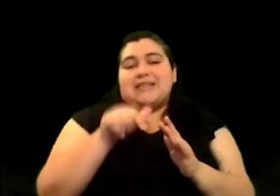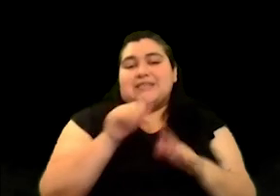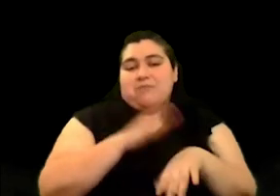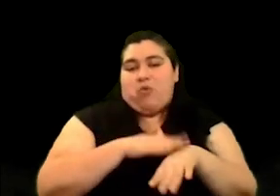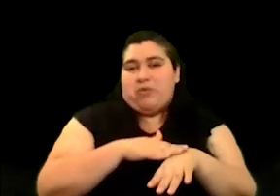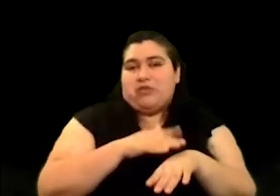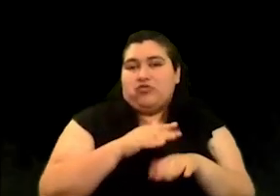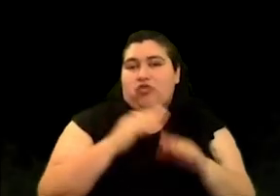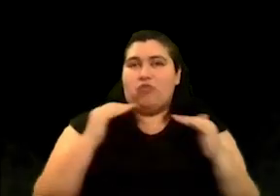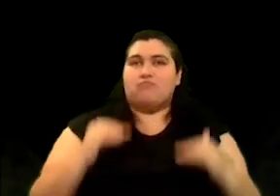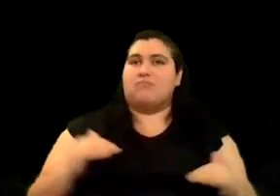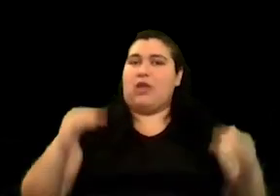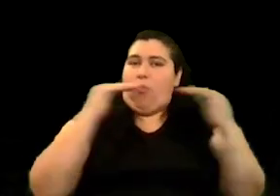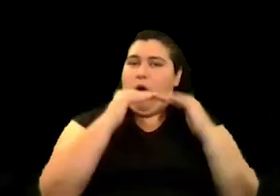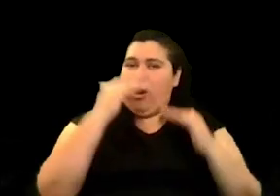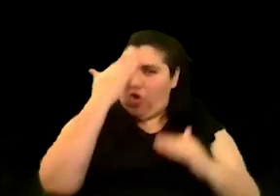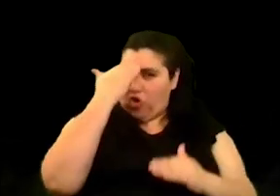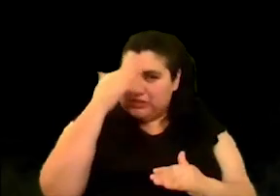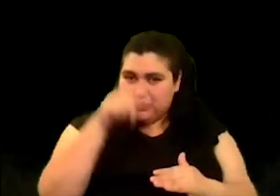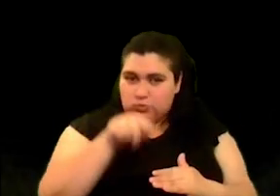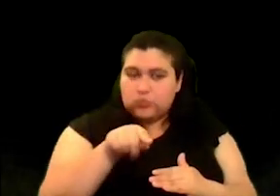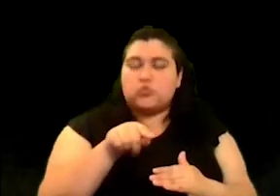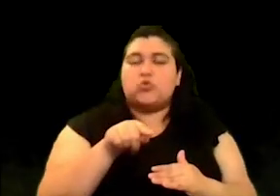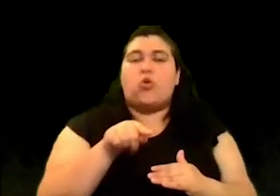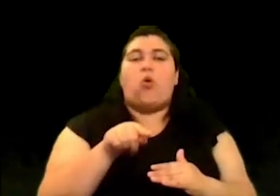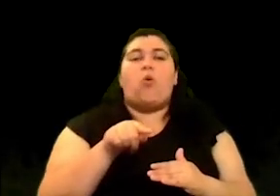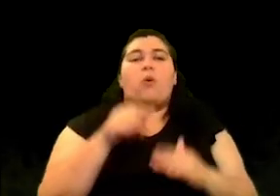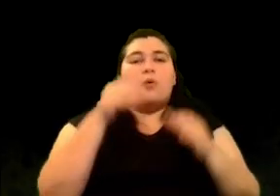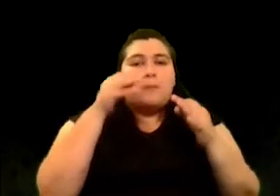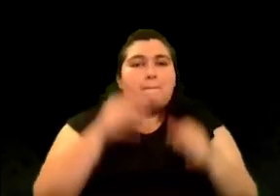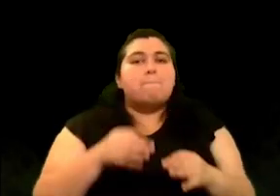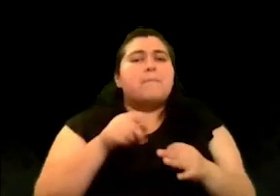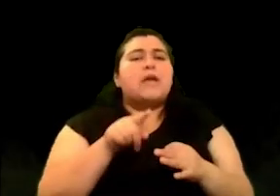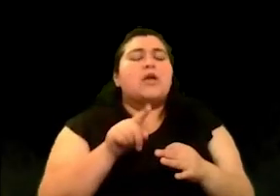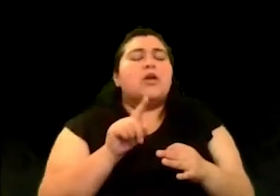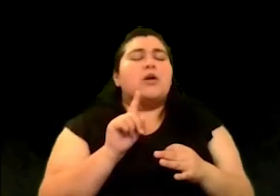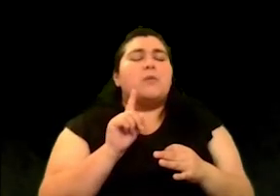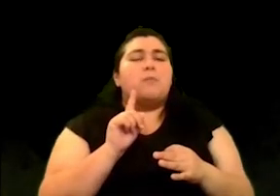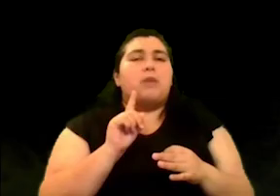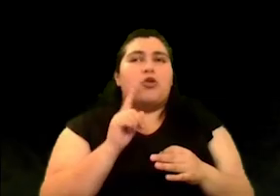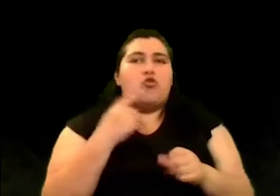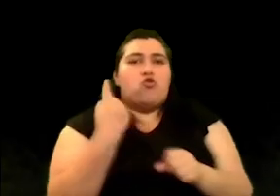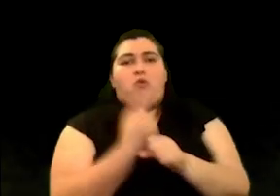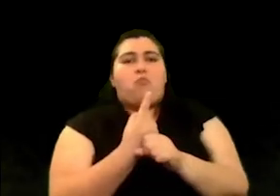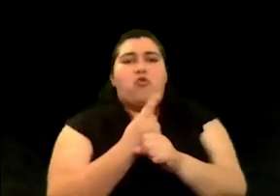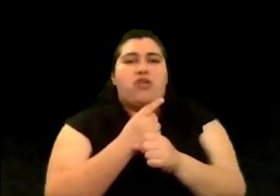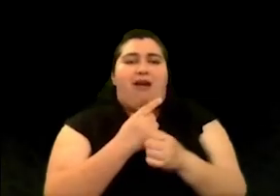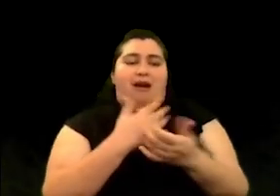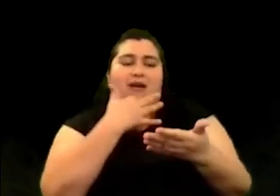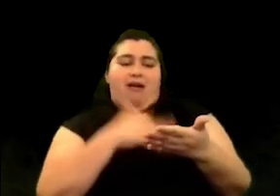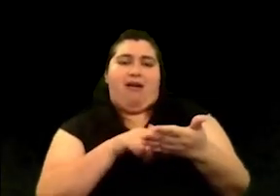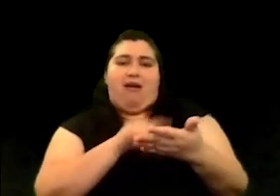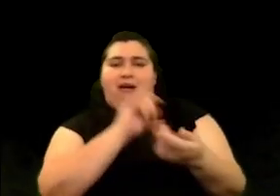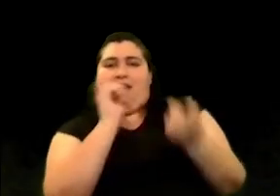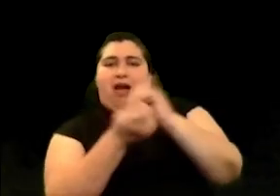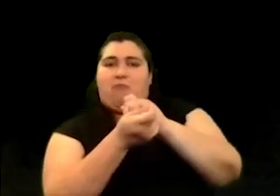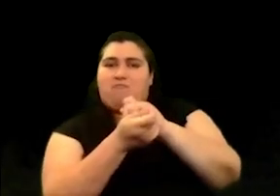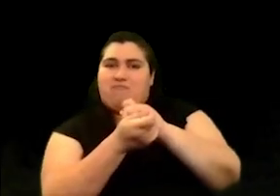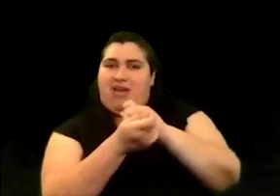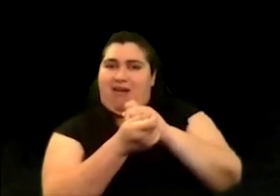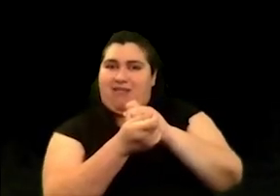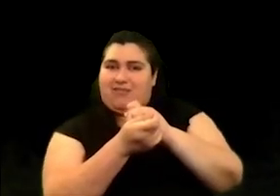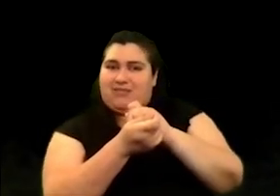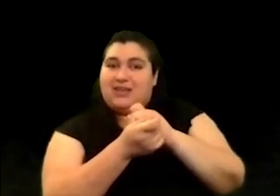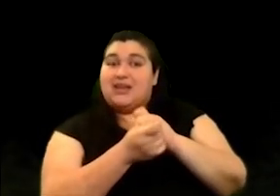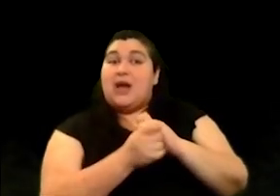constitucional, complementan a la Constitución, pero de ninguna manera yo podría torcer la interpretación histórica de los primeros 31 artículos.